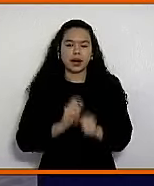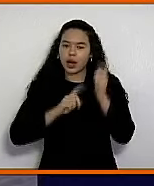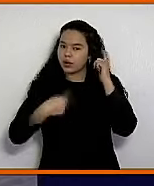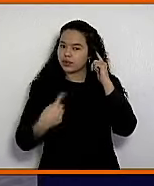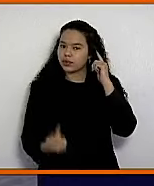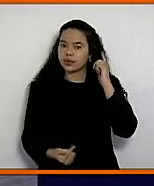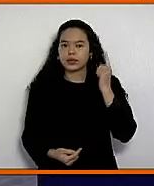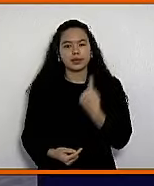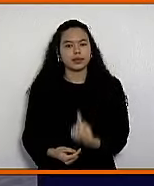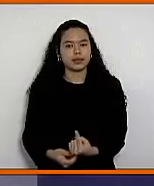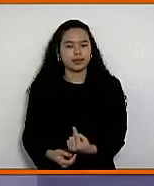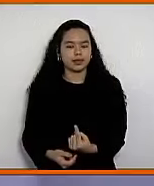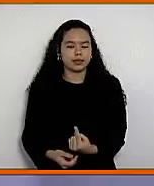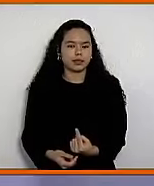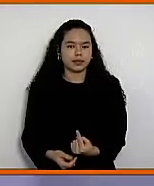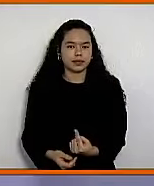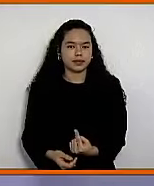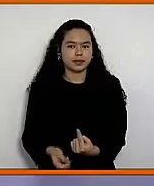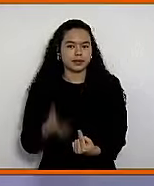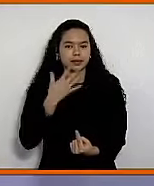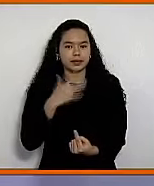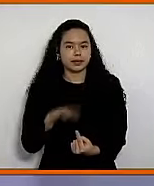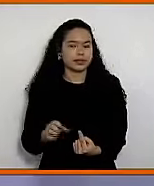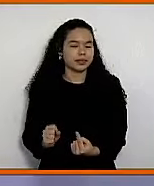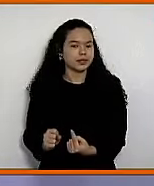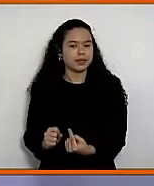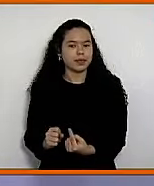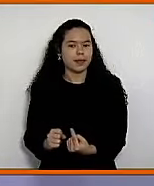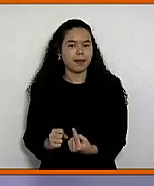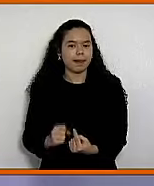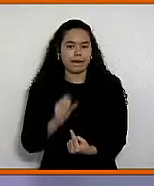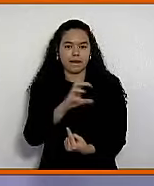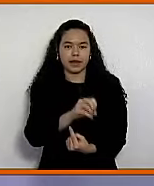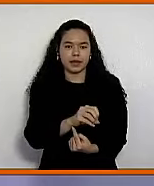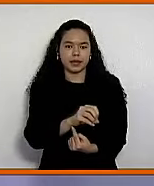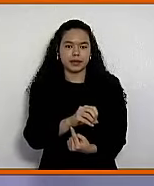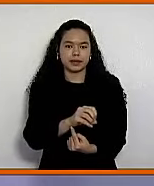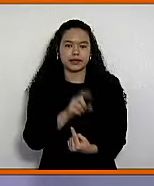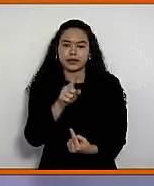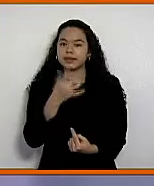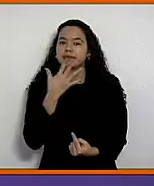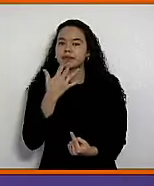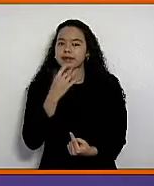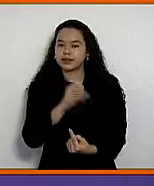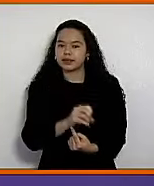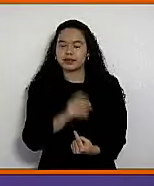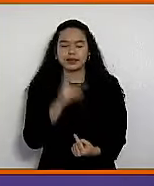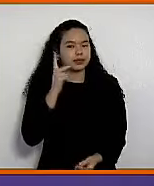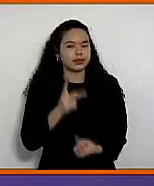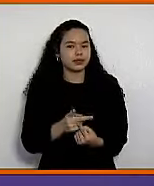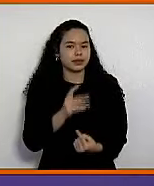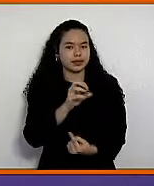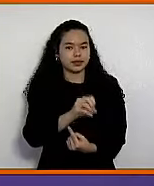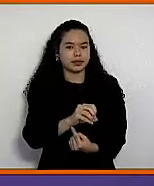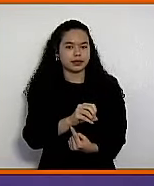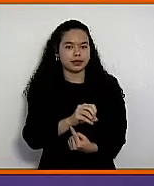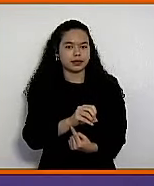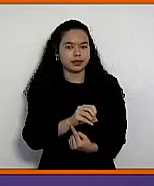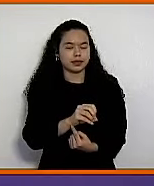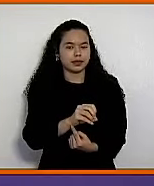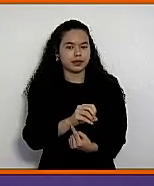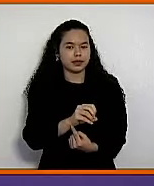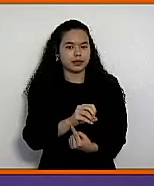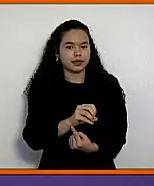Diaria y ese primer dígito ganador es suerte. El 0, si eres jugador de la línea del 0, ese segundo